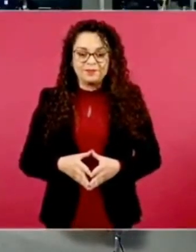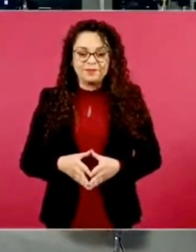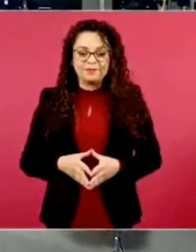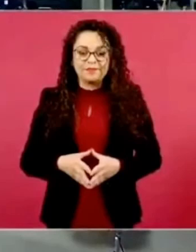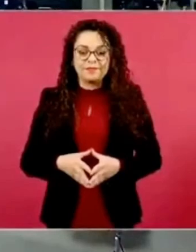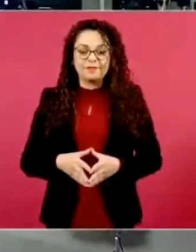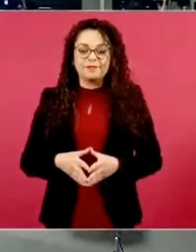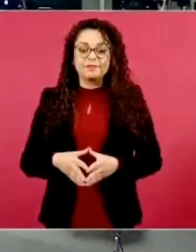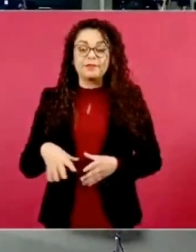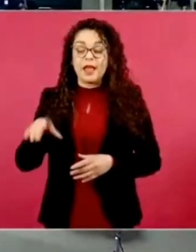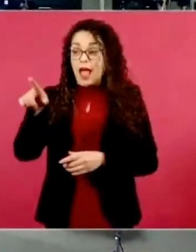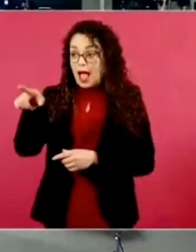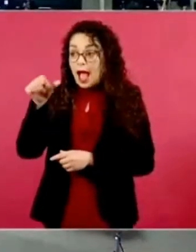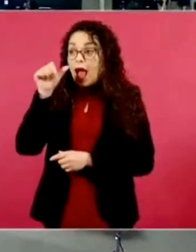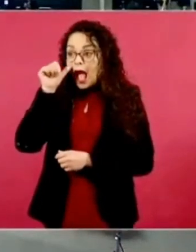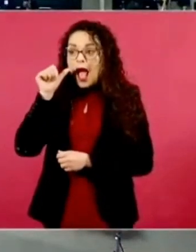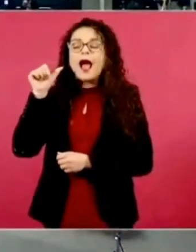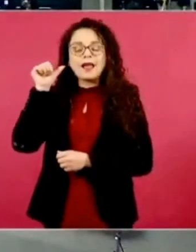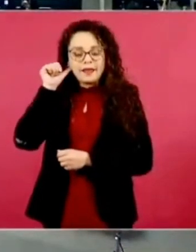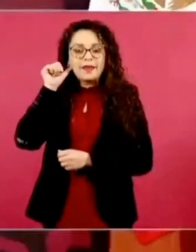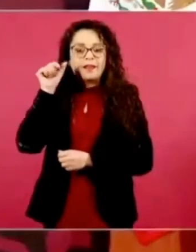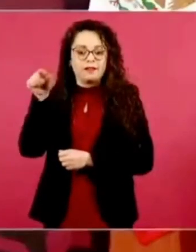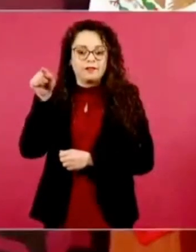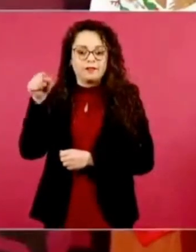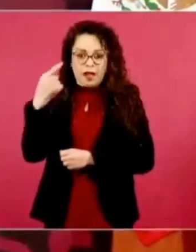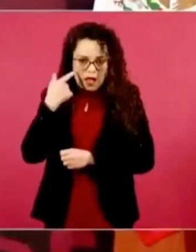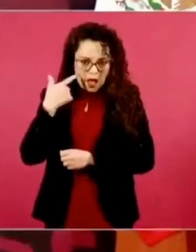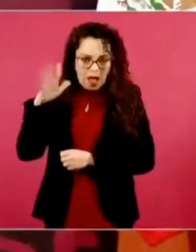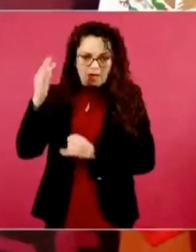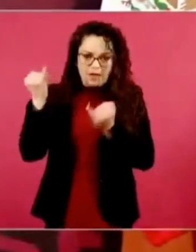Ayer, sí. Pues a ver que Reforma haga sus